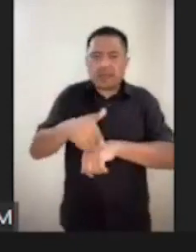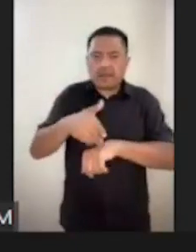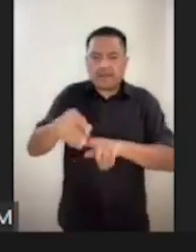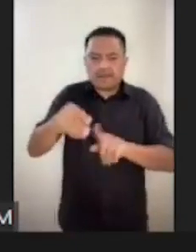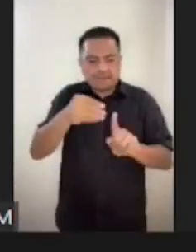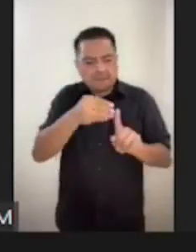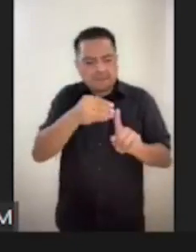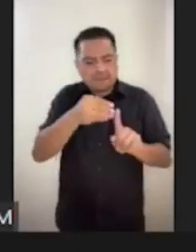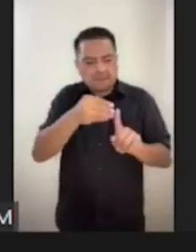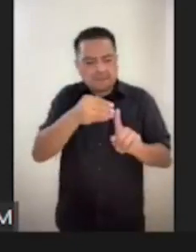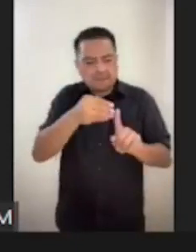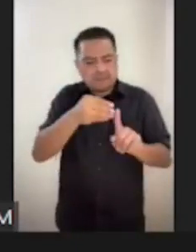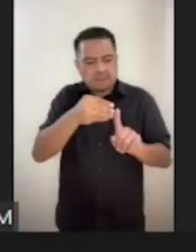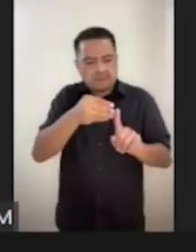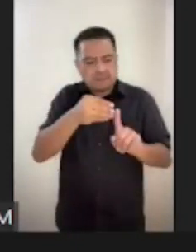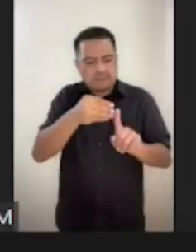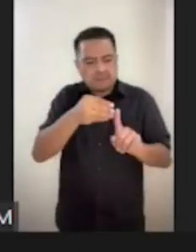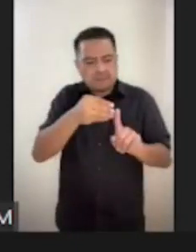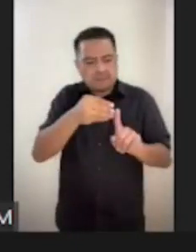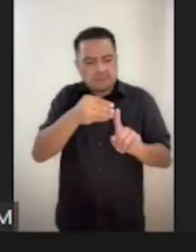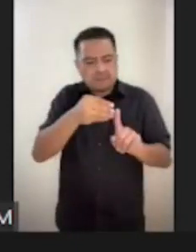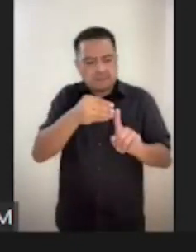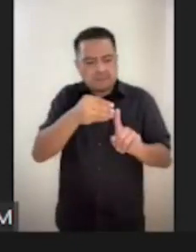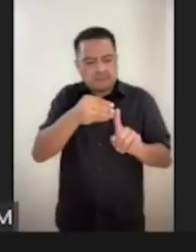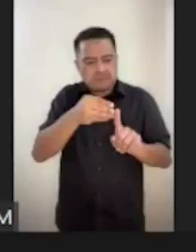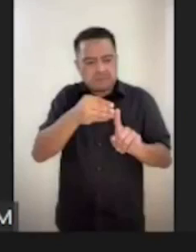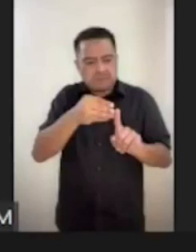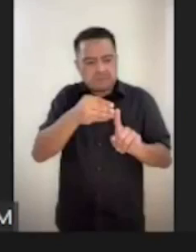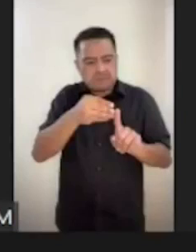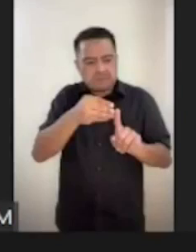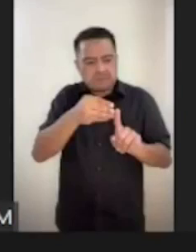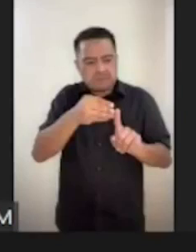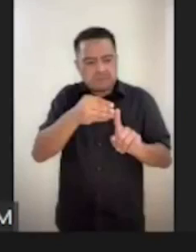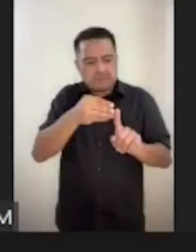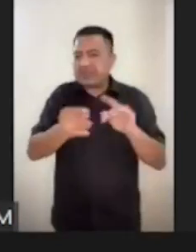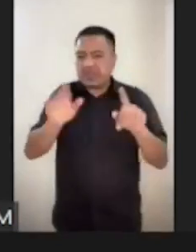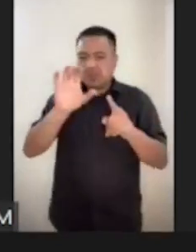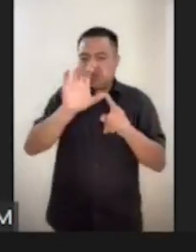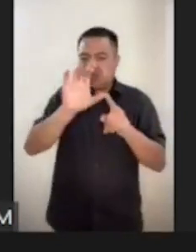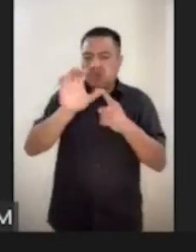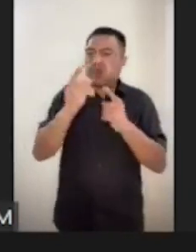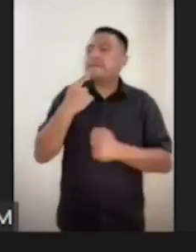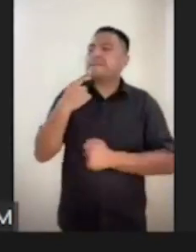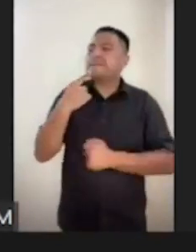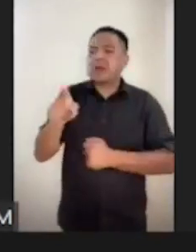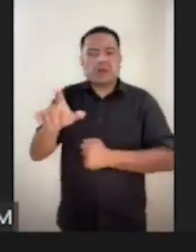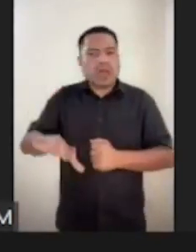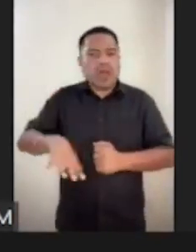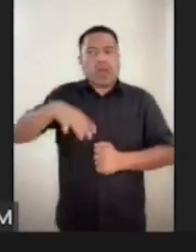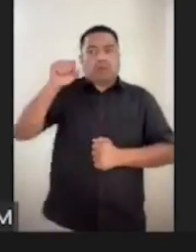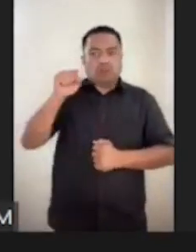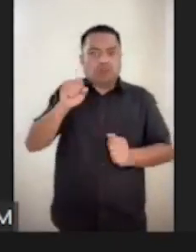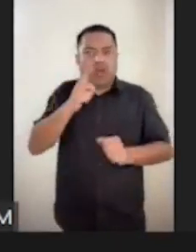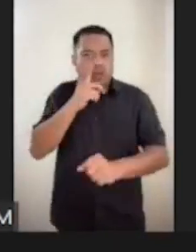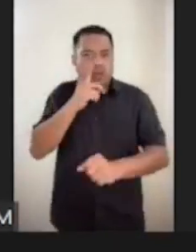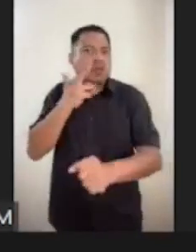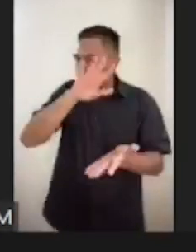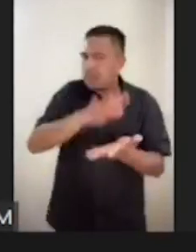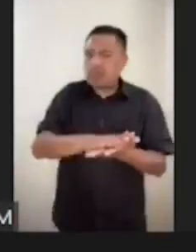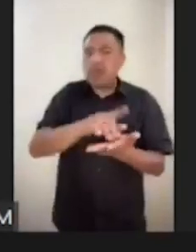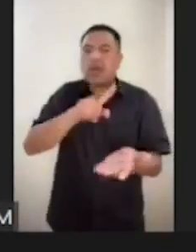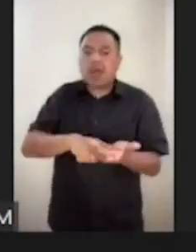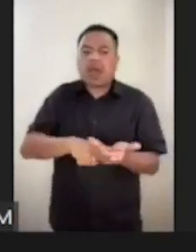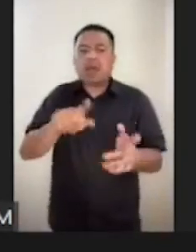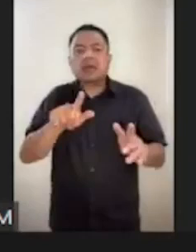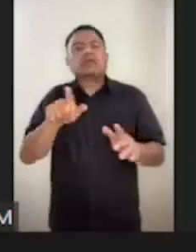24-01-2024 antes citado, donde se agravia que la mencionada acción de quejas se excedió en sus facultades al establecer en el